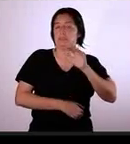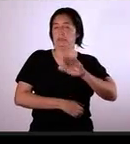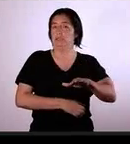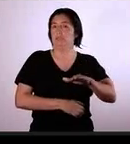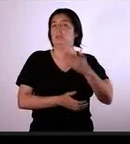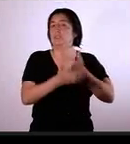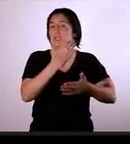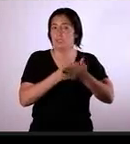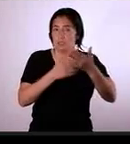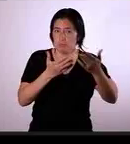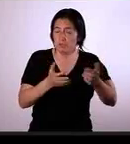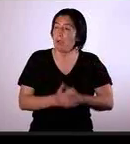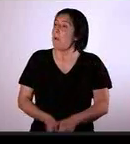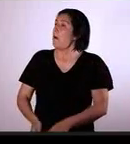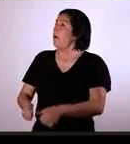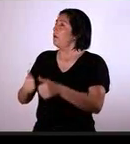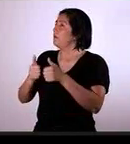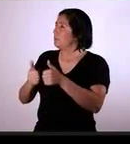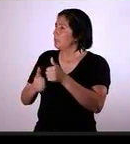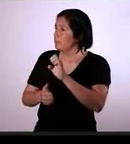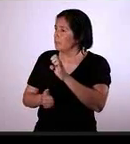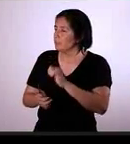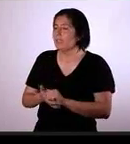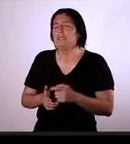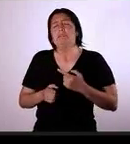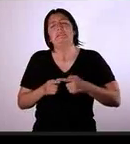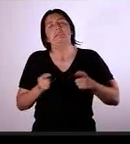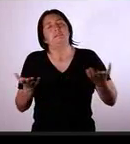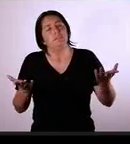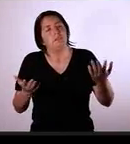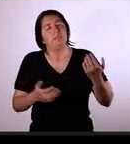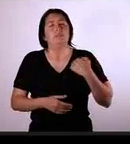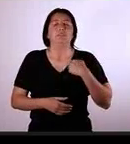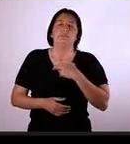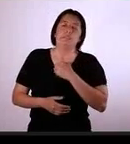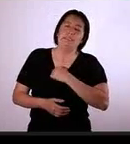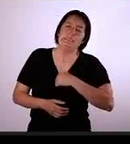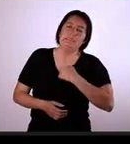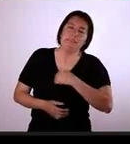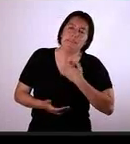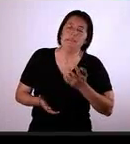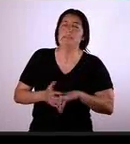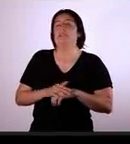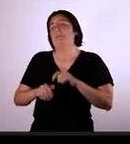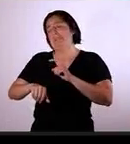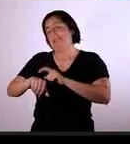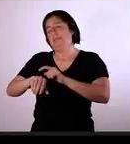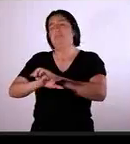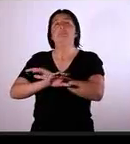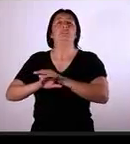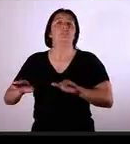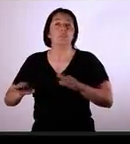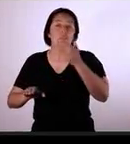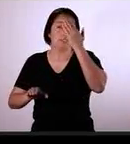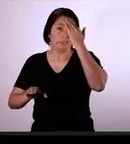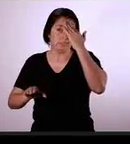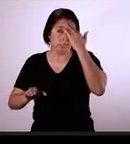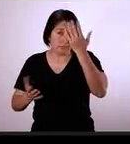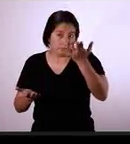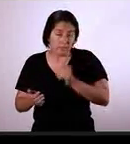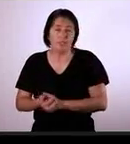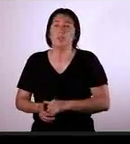con Discapacidad. ¡Qué bueno, Enrique! Claro, pero nosotros sí, lamentablemente nos tenemos que ir porque el tiempo se acabó. Ya saben que nos